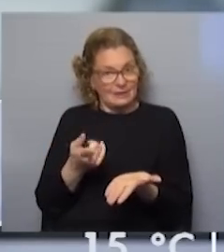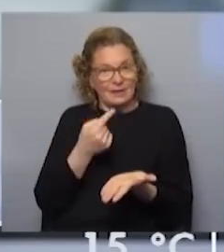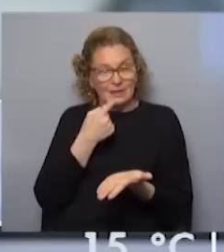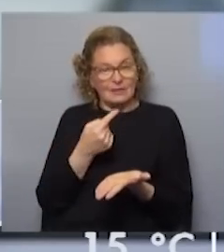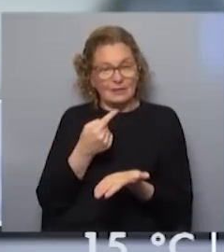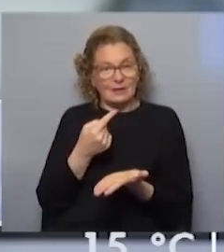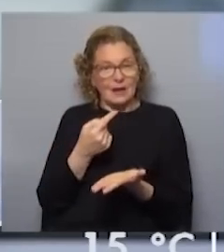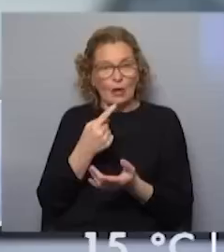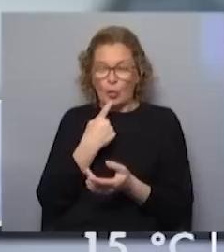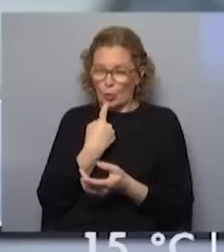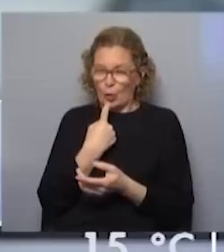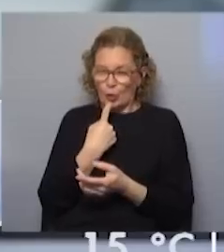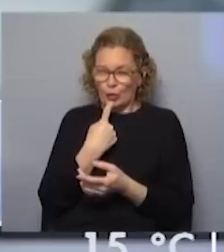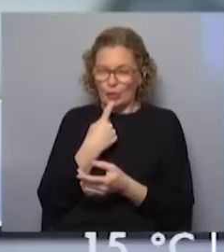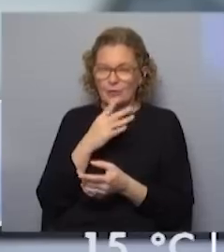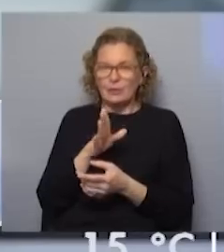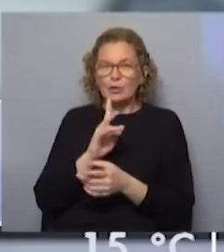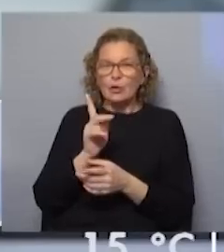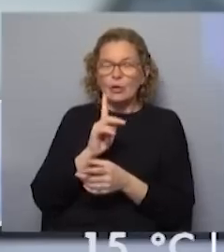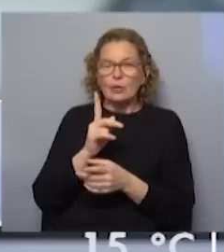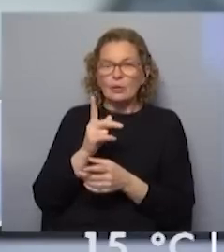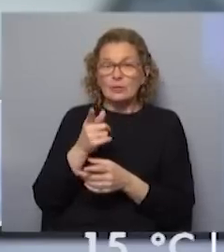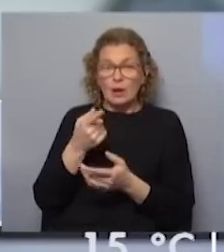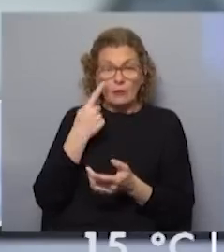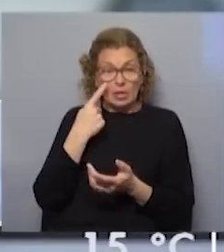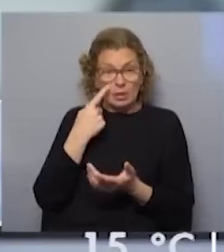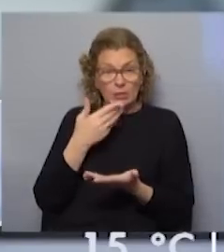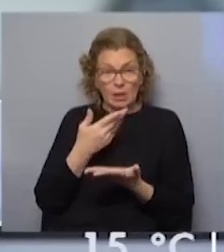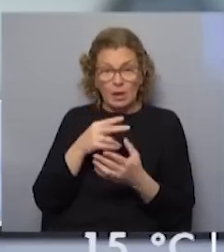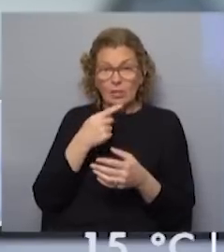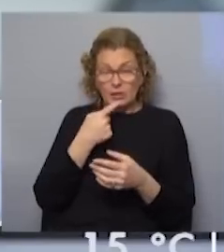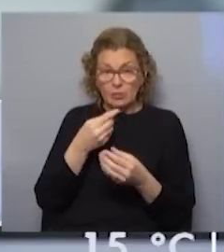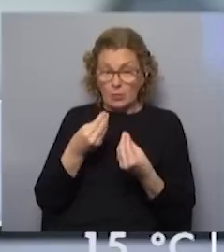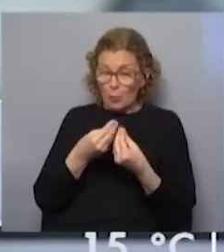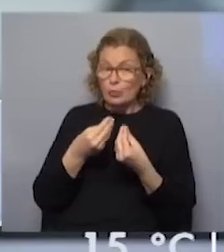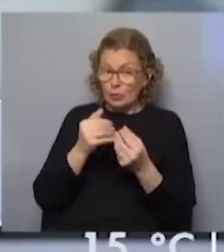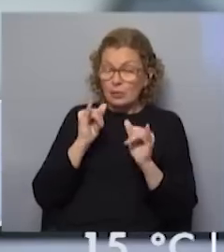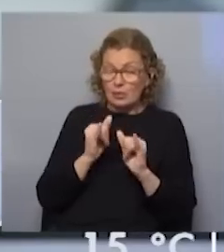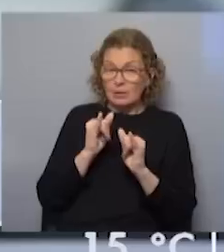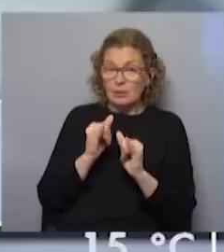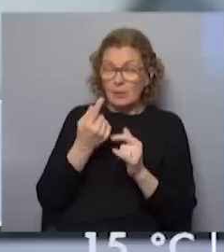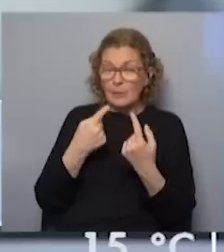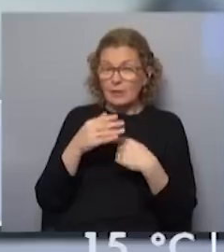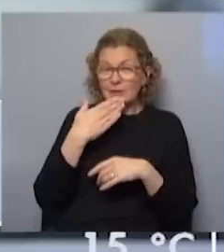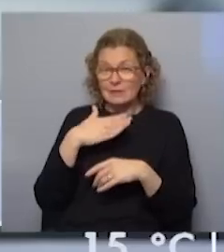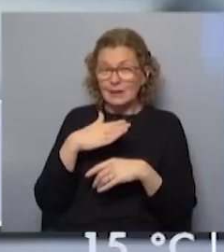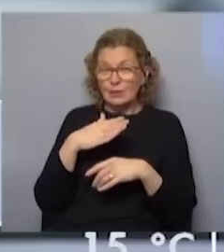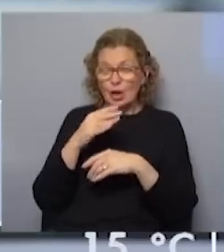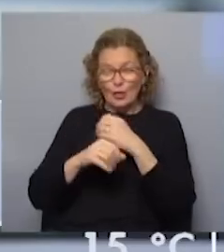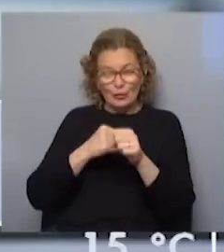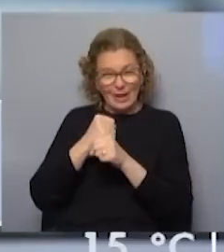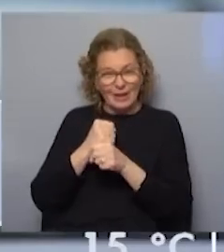poder sospechar de espionaje No de hecho la evidencia concluye que sí hubo pero se entiende que los crímenes